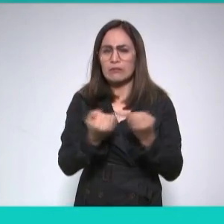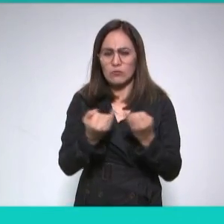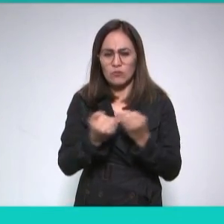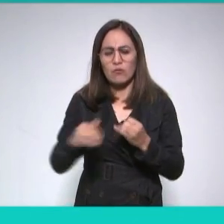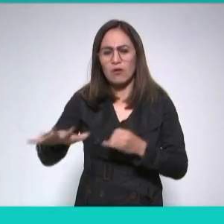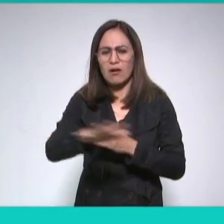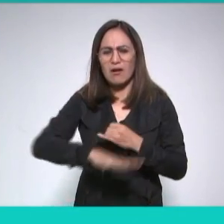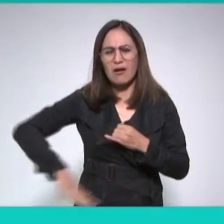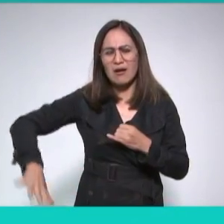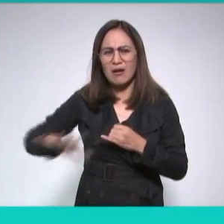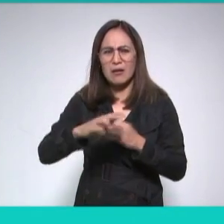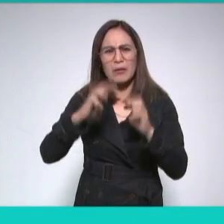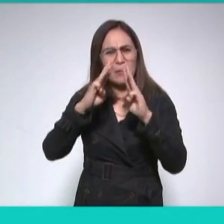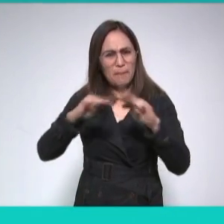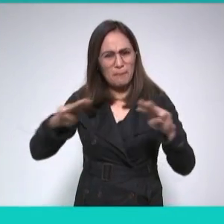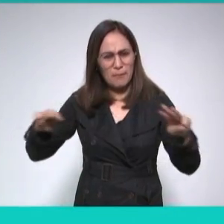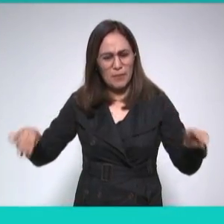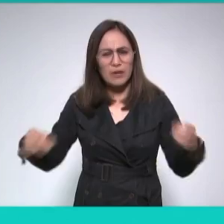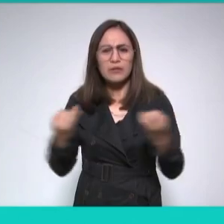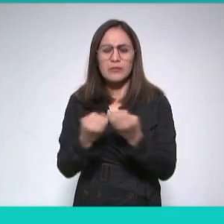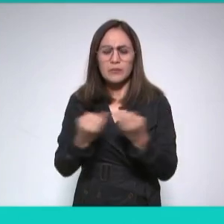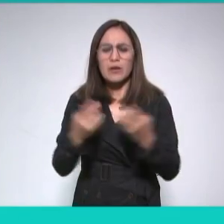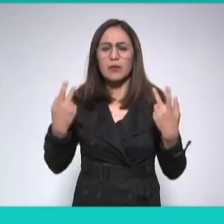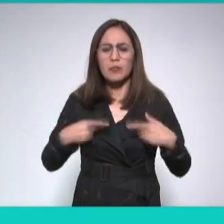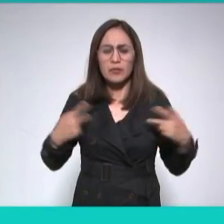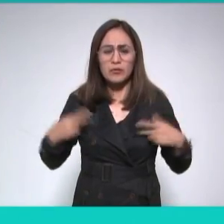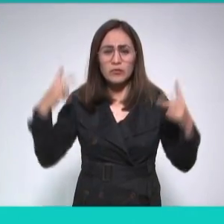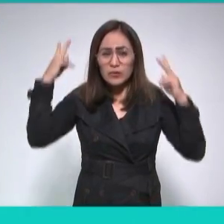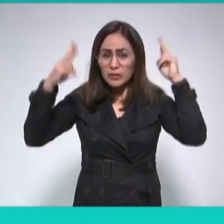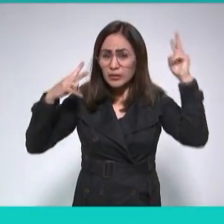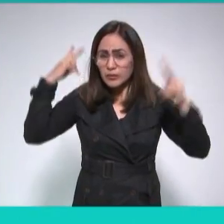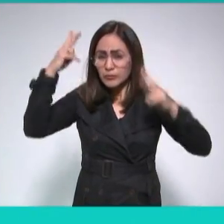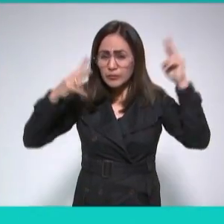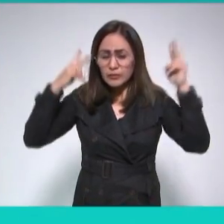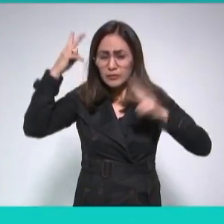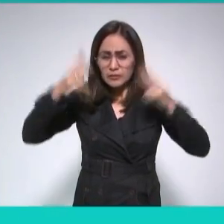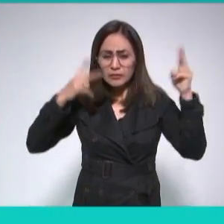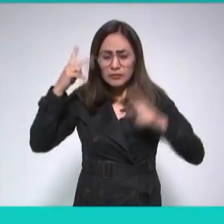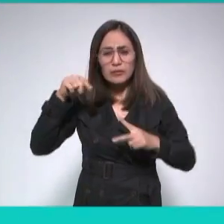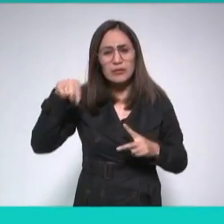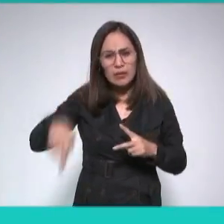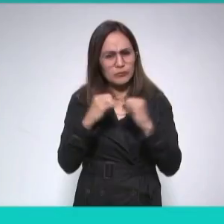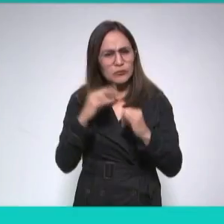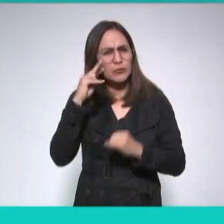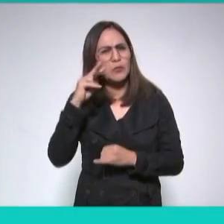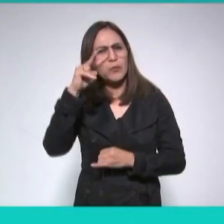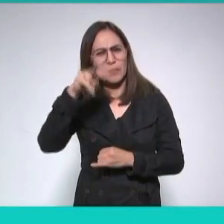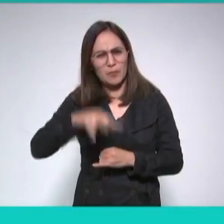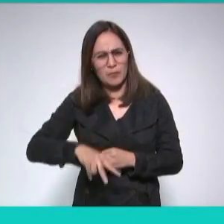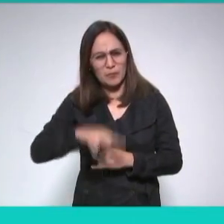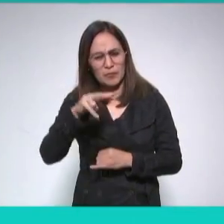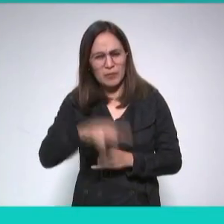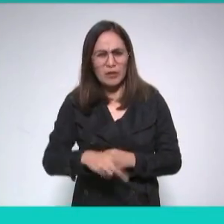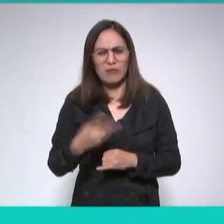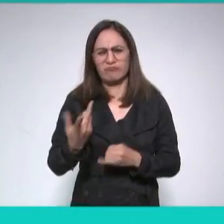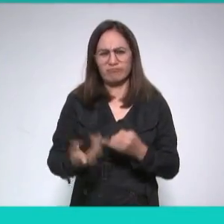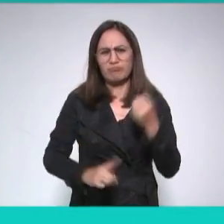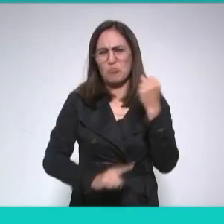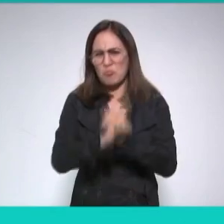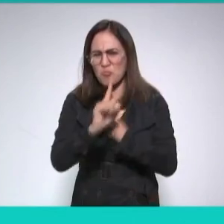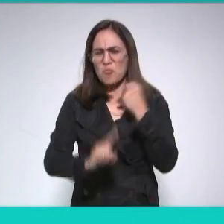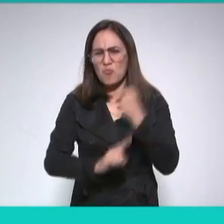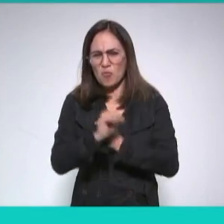las costas mexicanas y a nuestro turismo, da cuenta sobre el actuar de dicha institución frente a este fenómeno